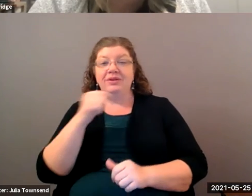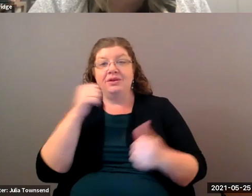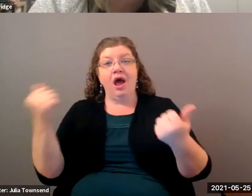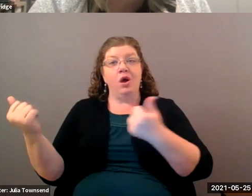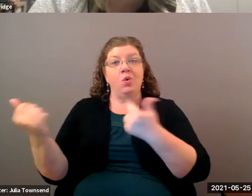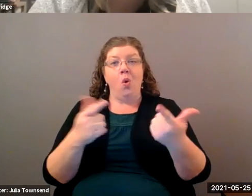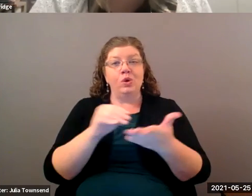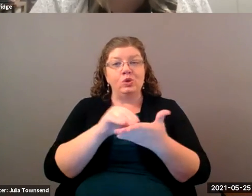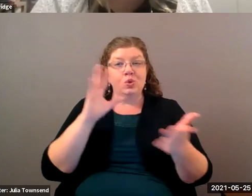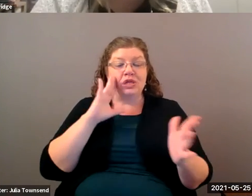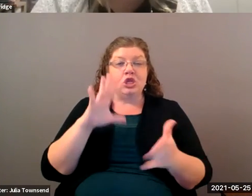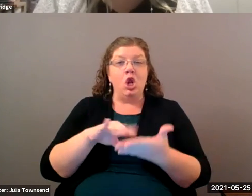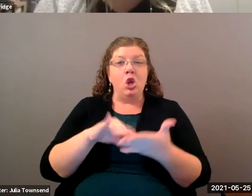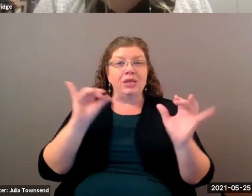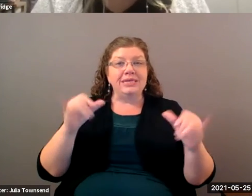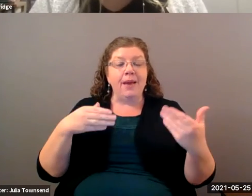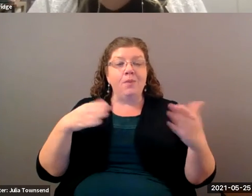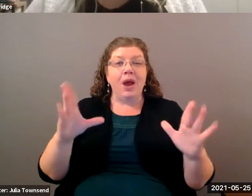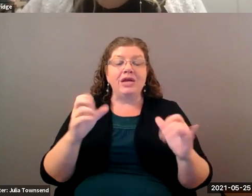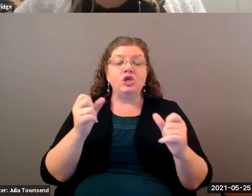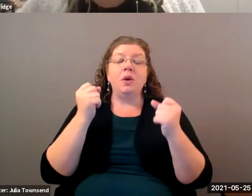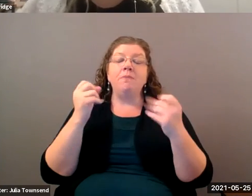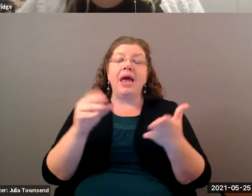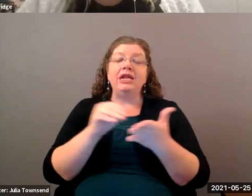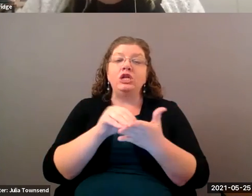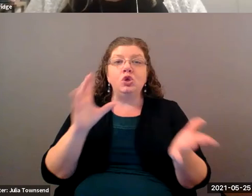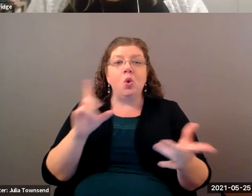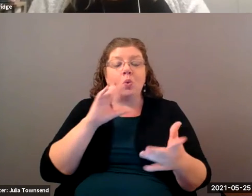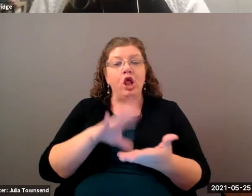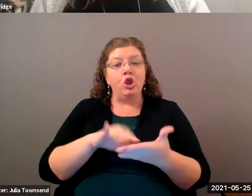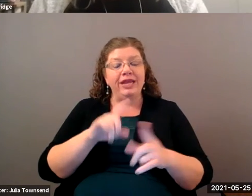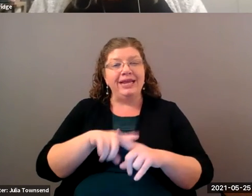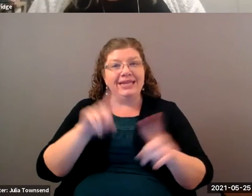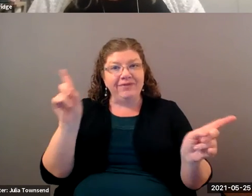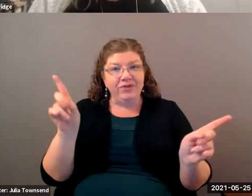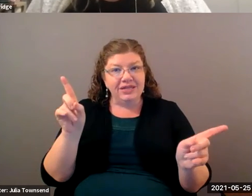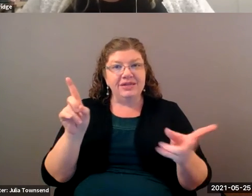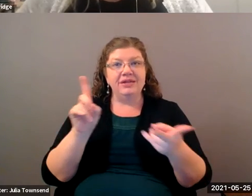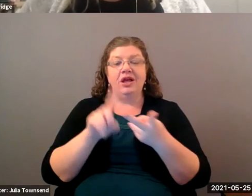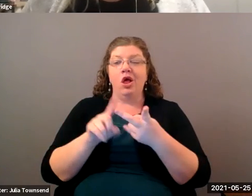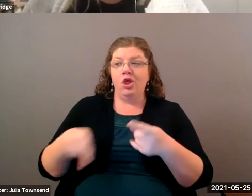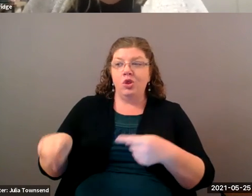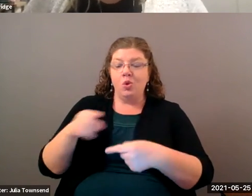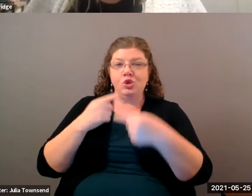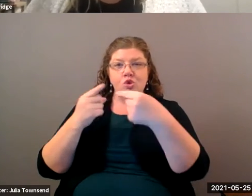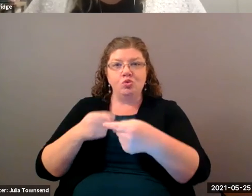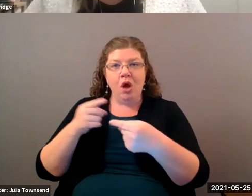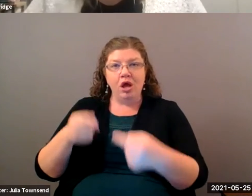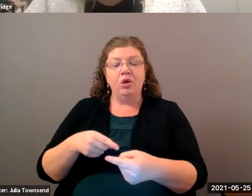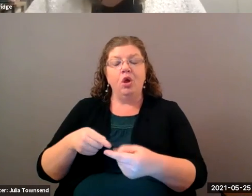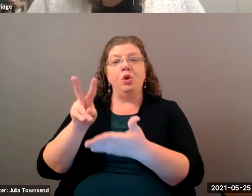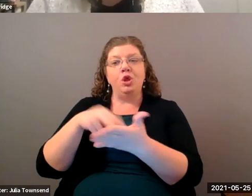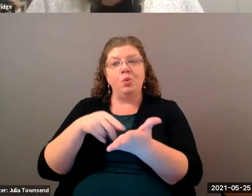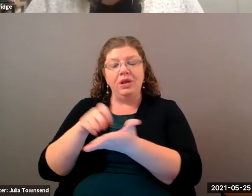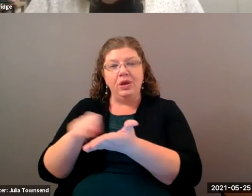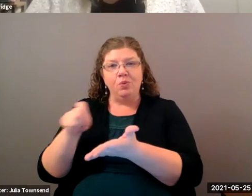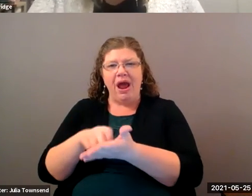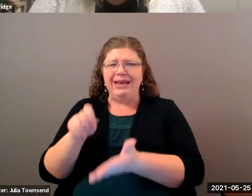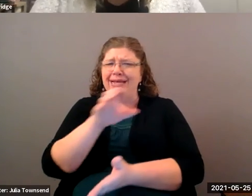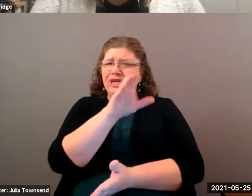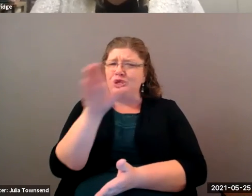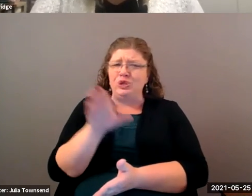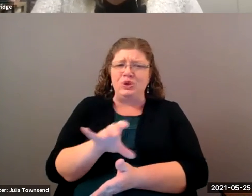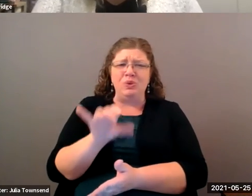afectó a unos estudiantes más que a otros, porque no todos aprenden de la misma manera. Hay unos que tienen diferencias de